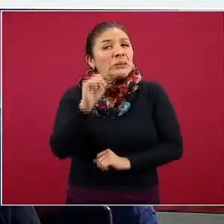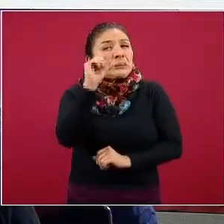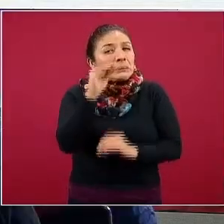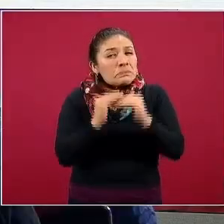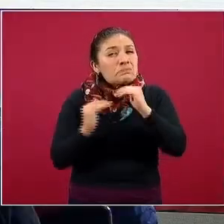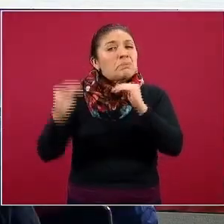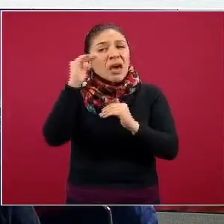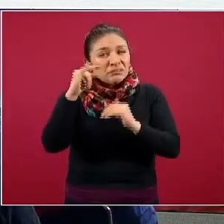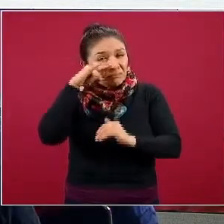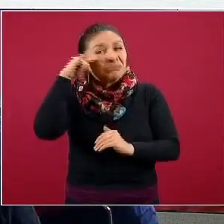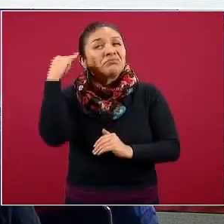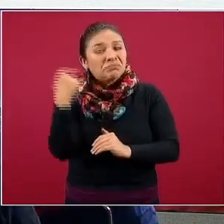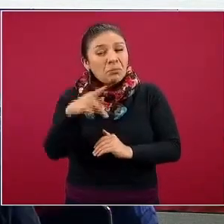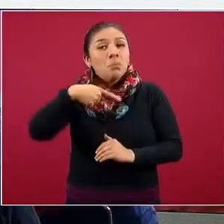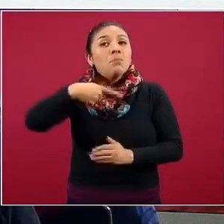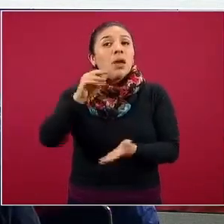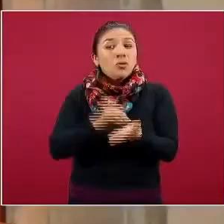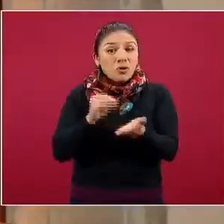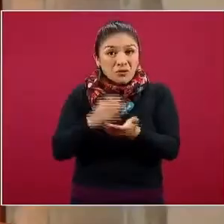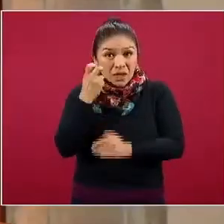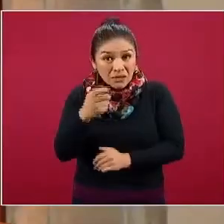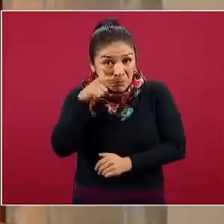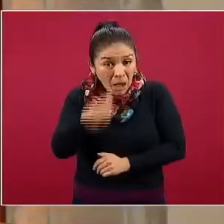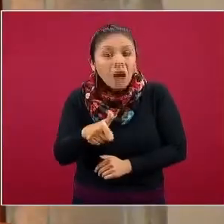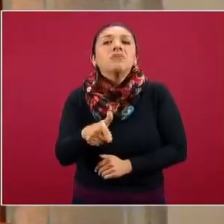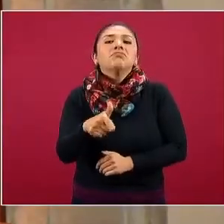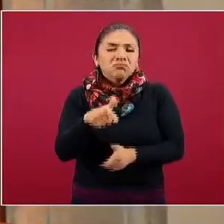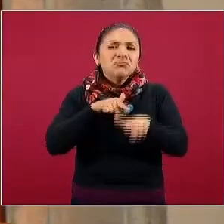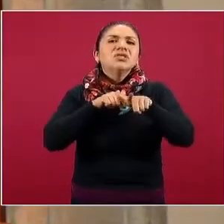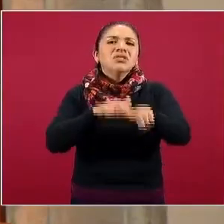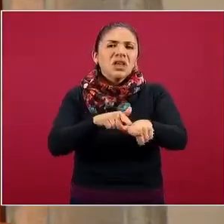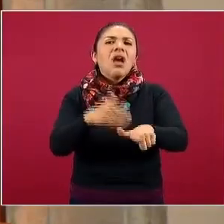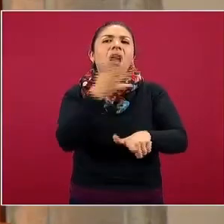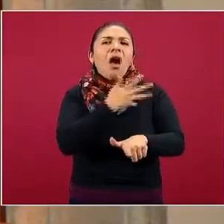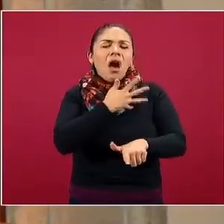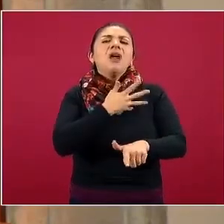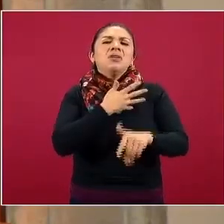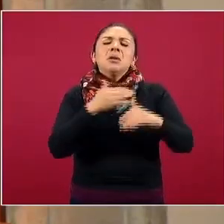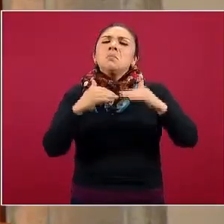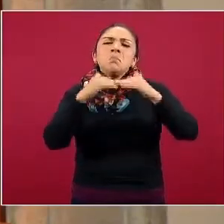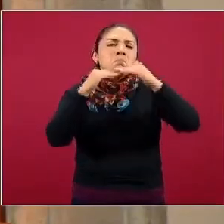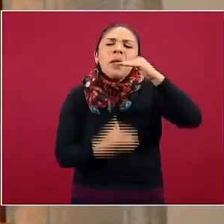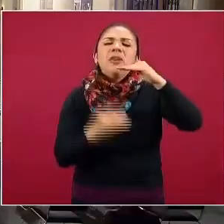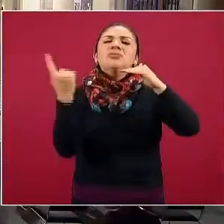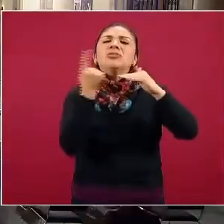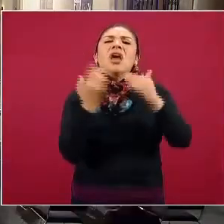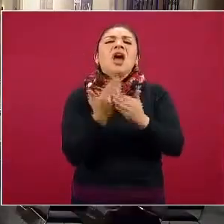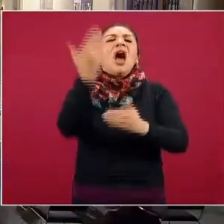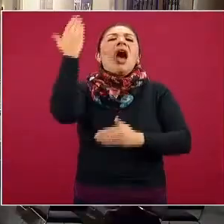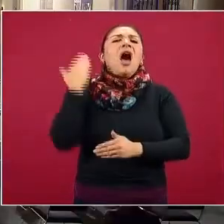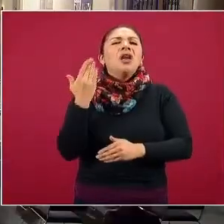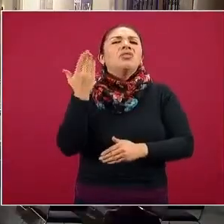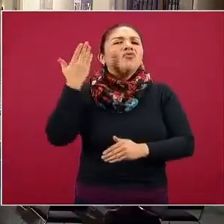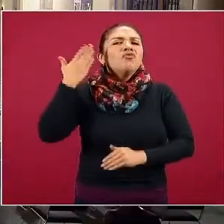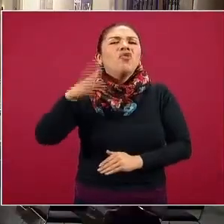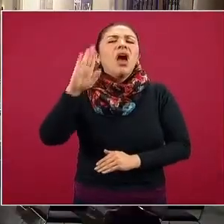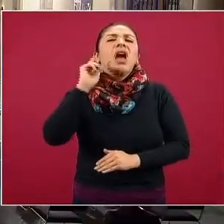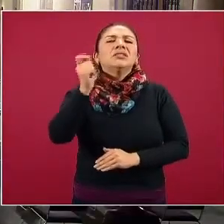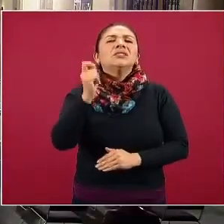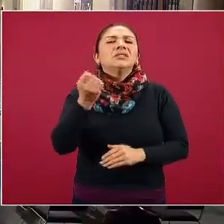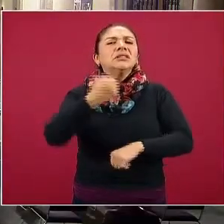ligero incremento. Aún así, con ese ligero incremento, continuamos bastante por debajo de lo que en su momento cerró